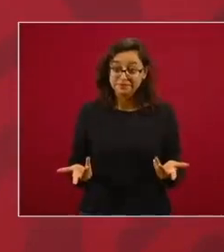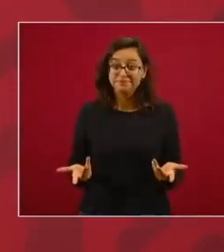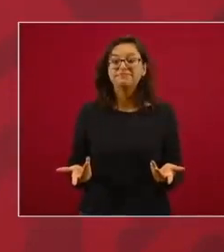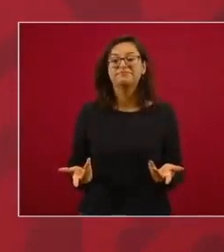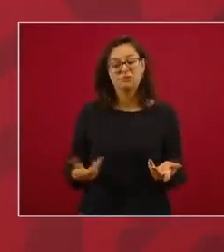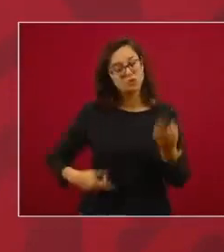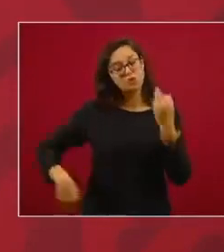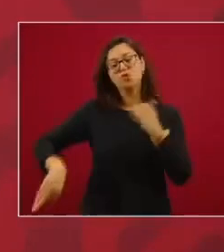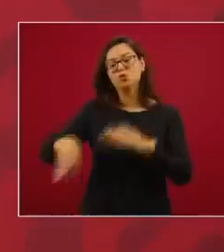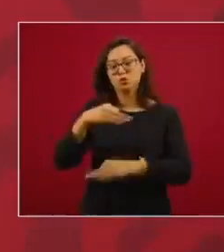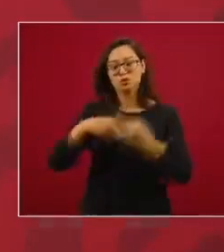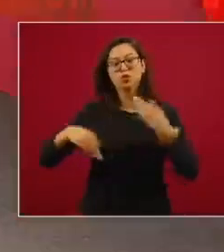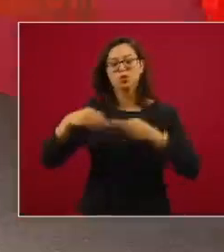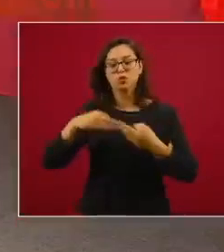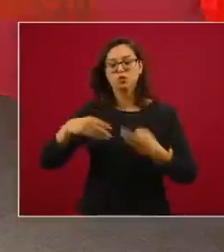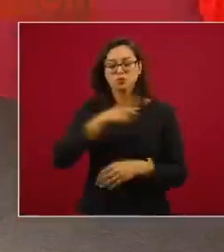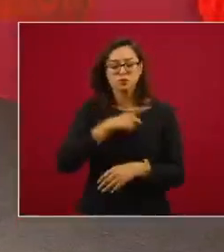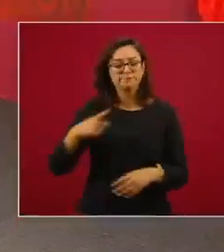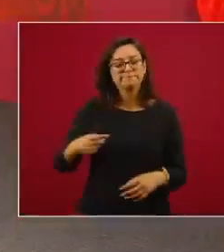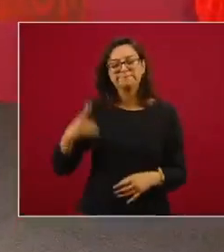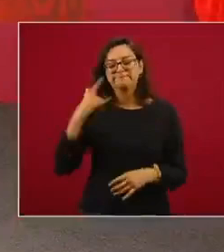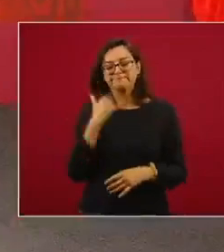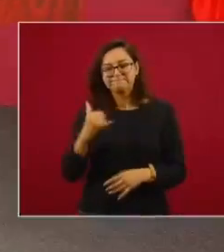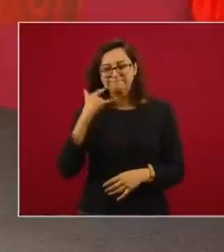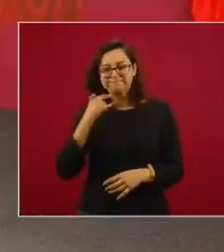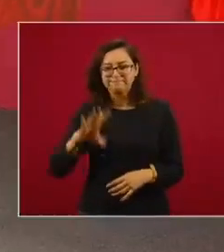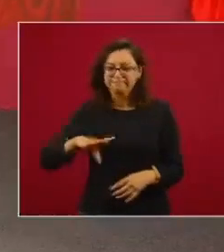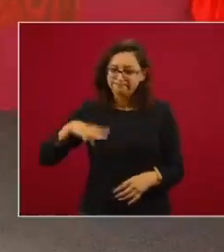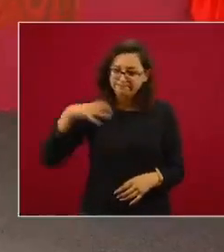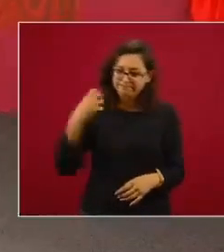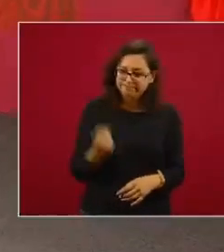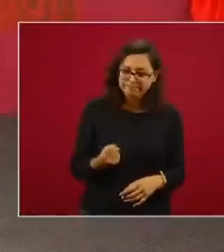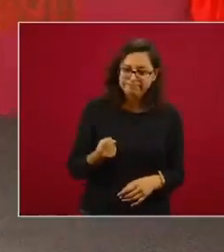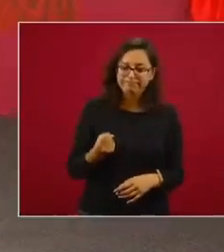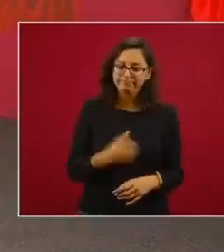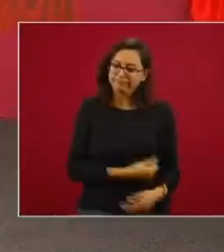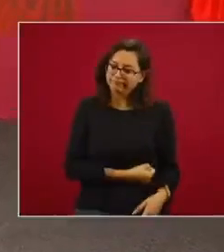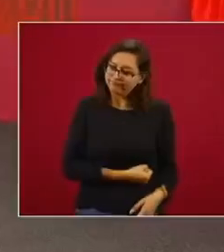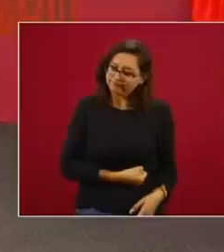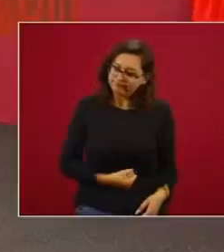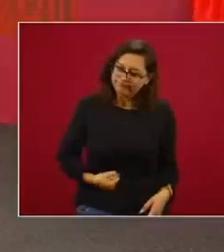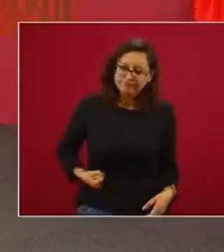hacer un esfuerzo, un sacrificio, ahorrar,